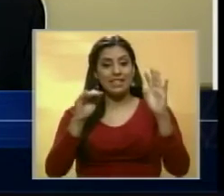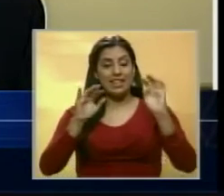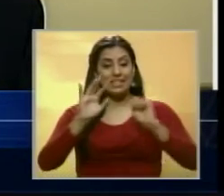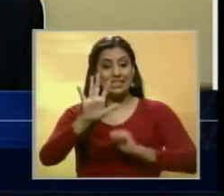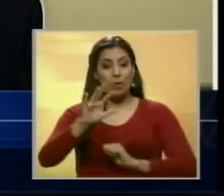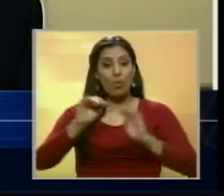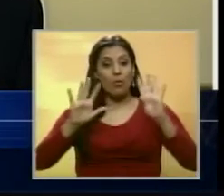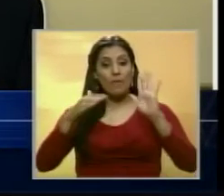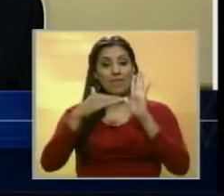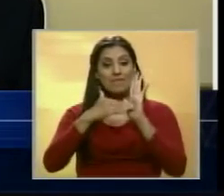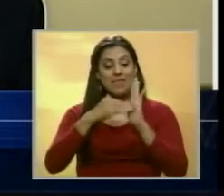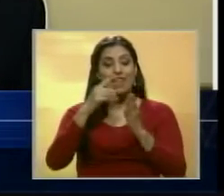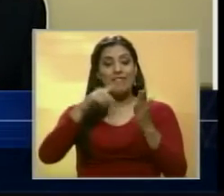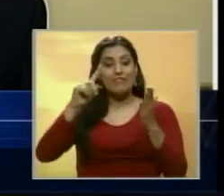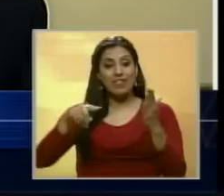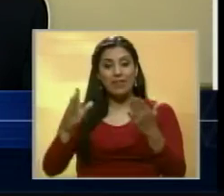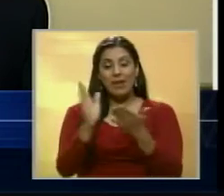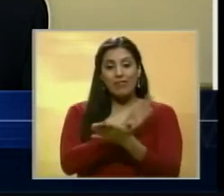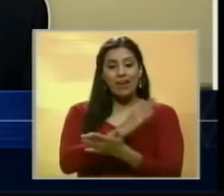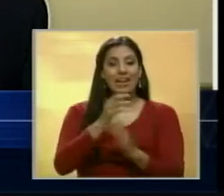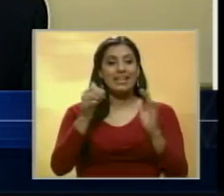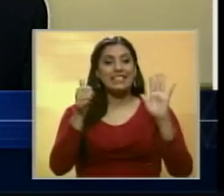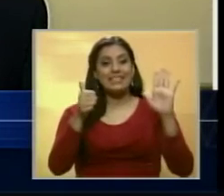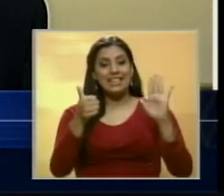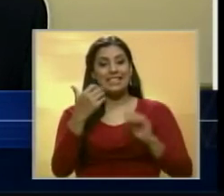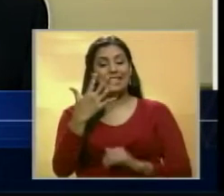1.959.000 firmas y fueron excluidas